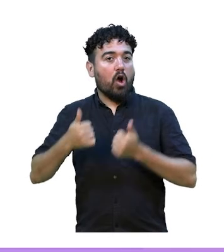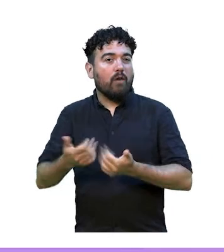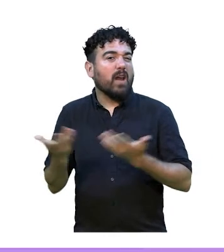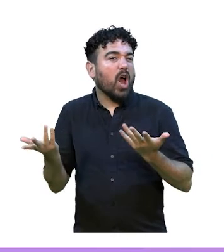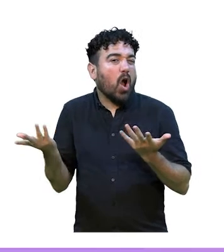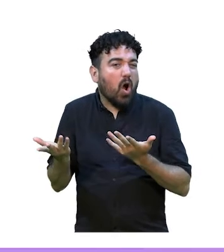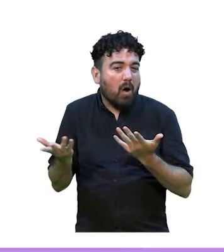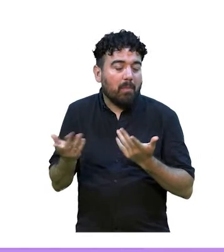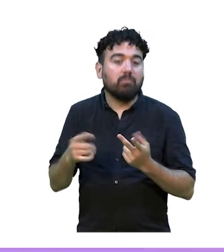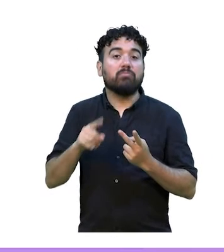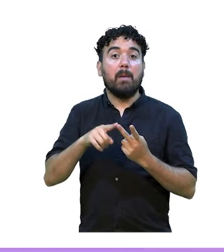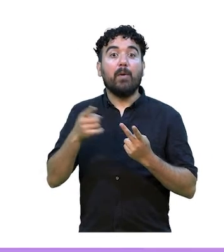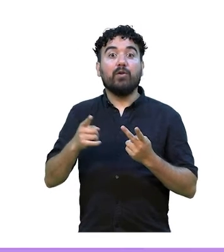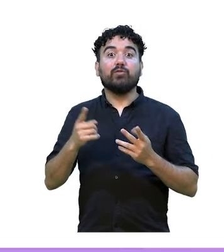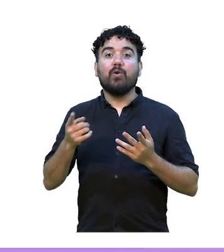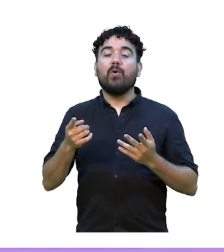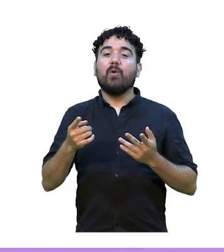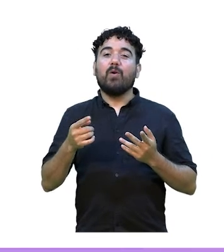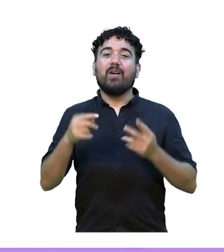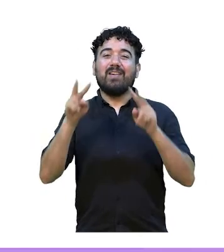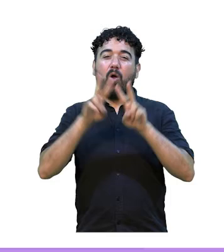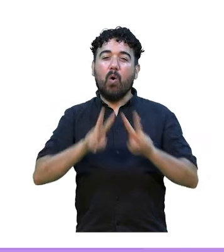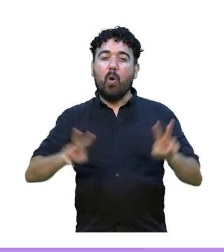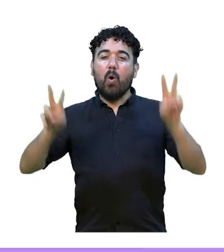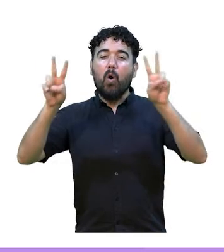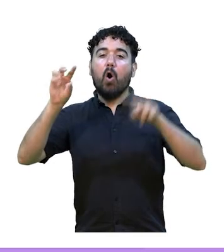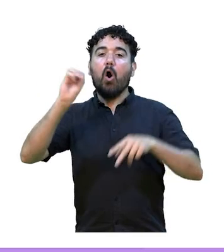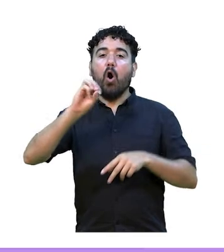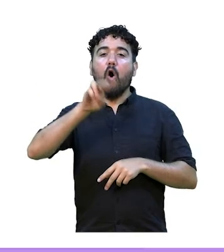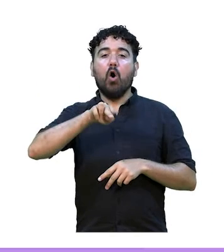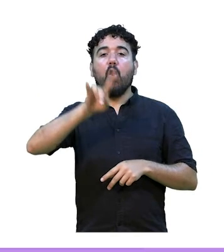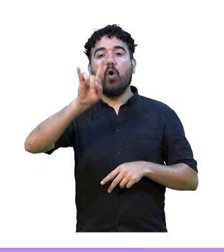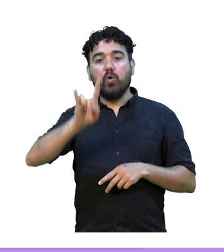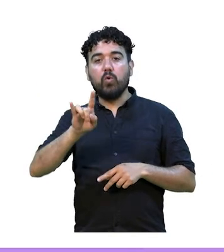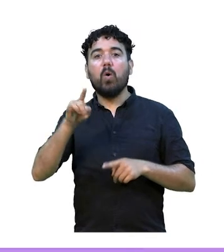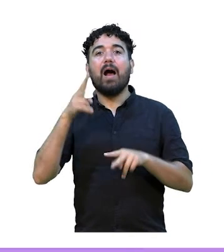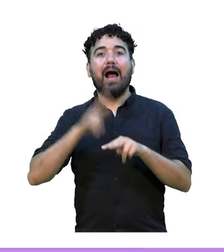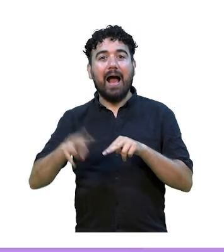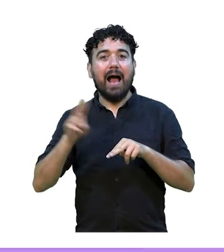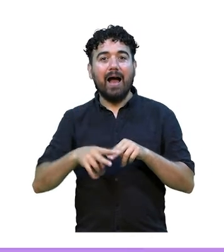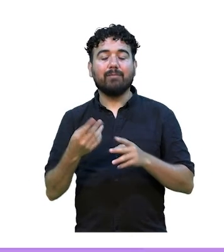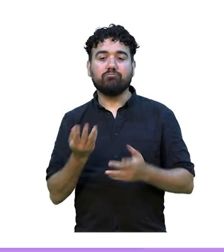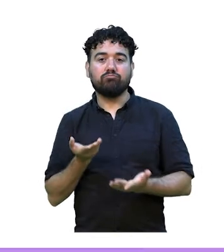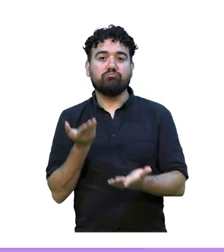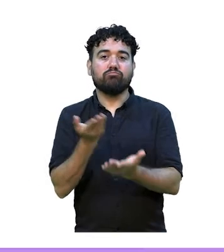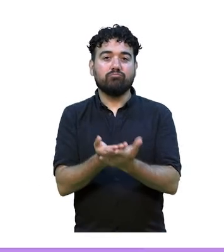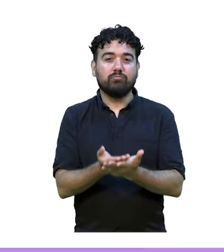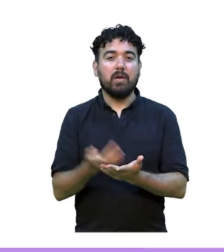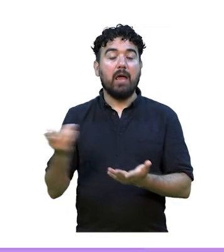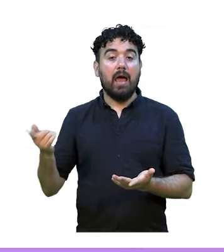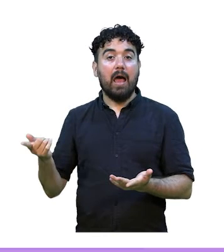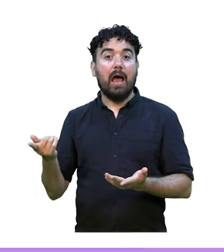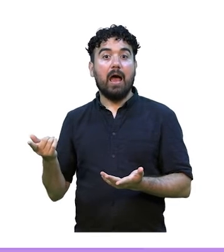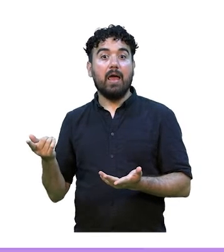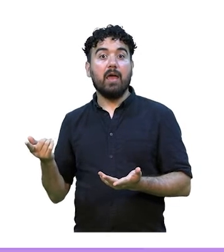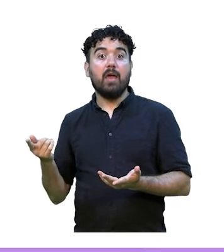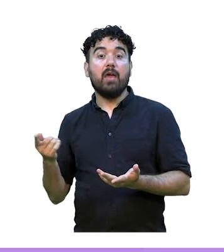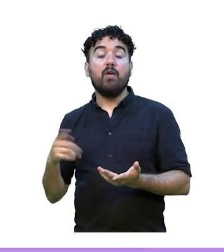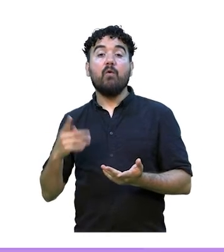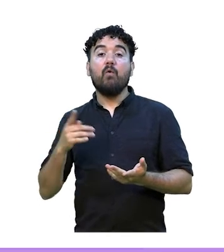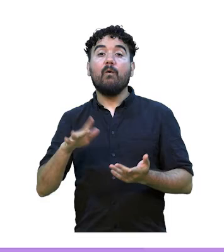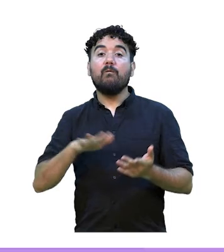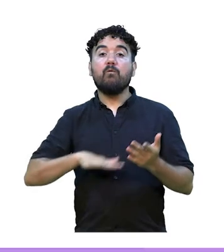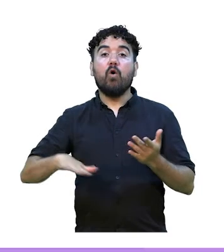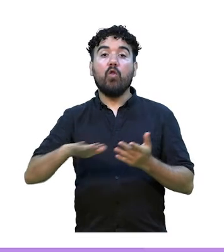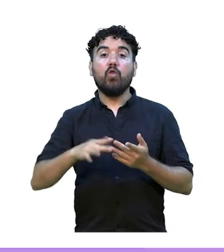de Población de Naciones Unidas, aparece la propuesta de educación comunitaria de resonancia por parte del educador chileno Rodrigo Vera, que